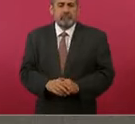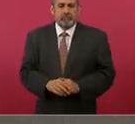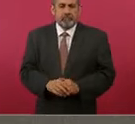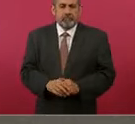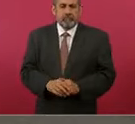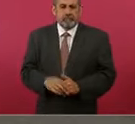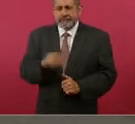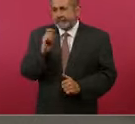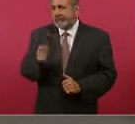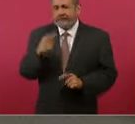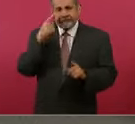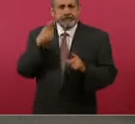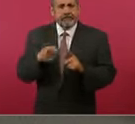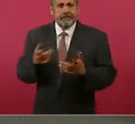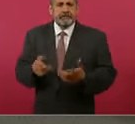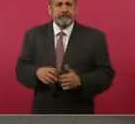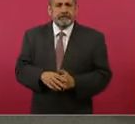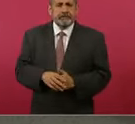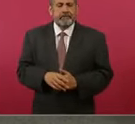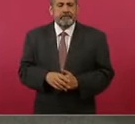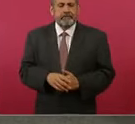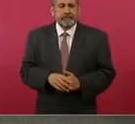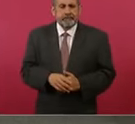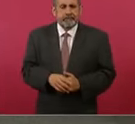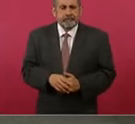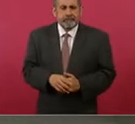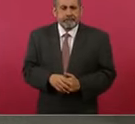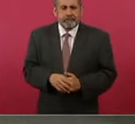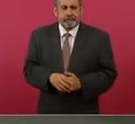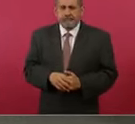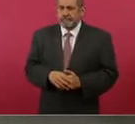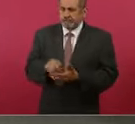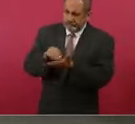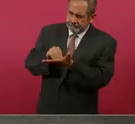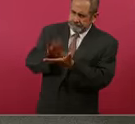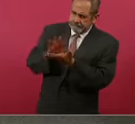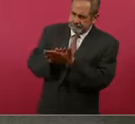¿Qué es lo que se está dejando